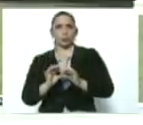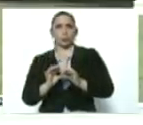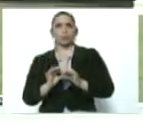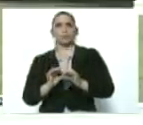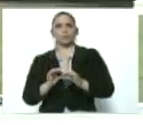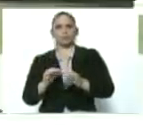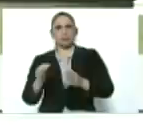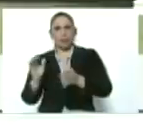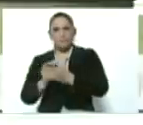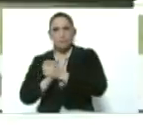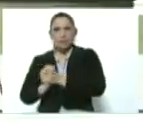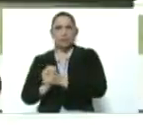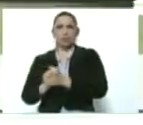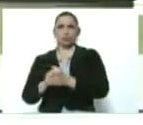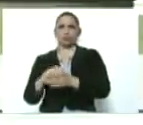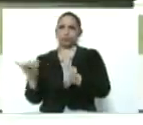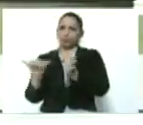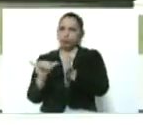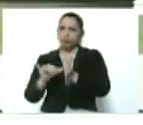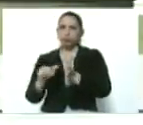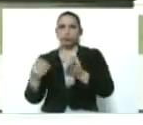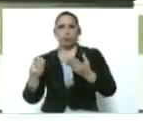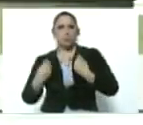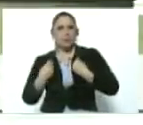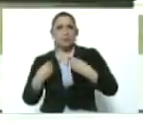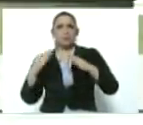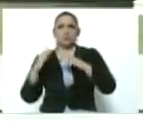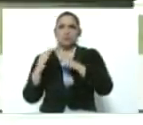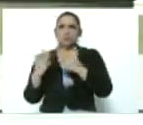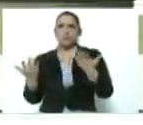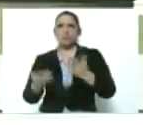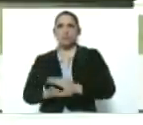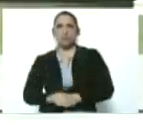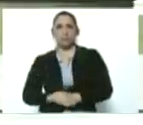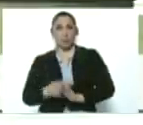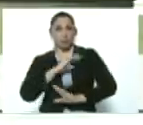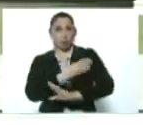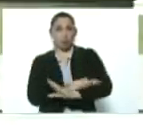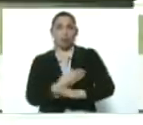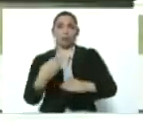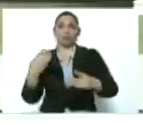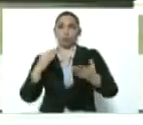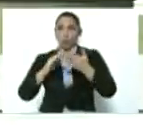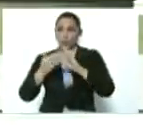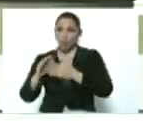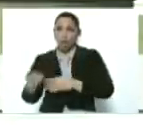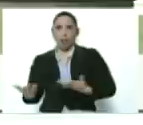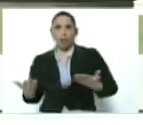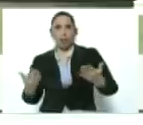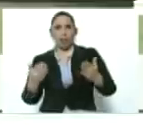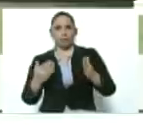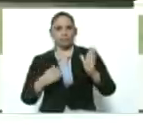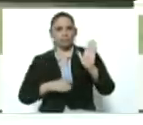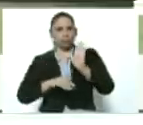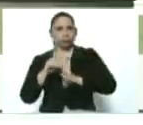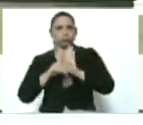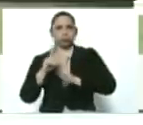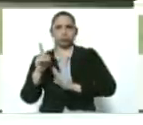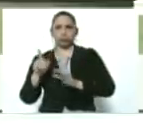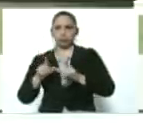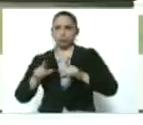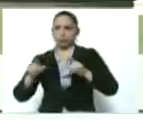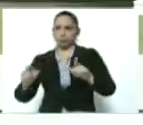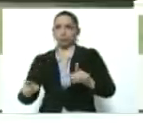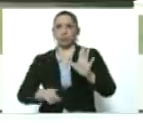vecina la unión comunitaria en un poder comunal que se crece en lo local que se